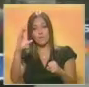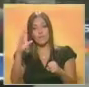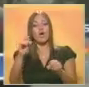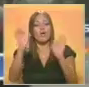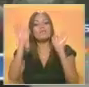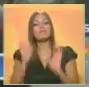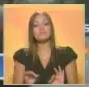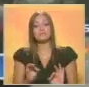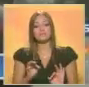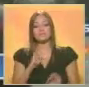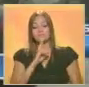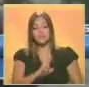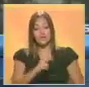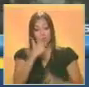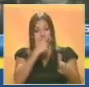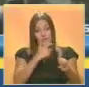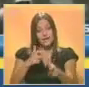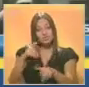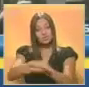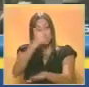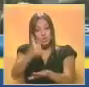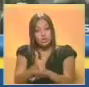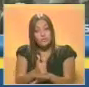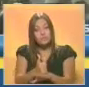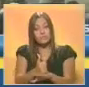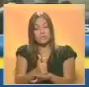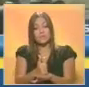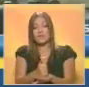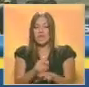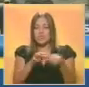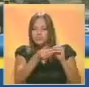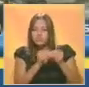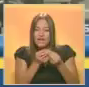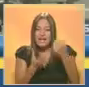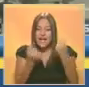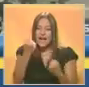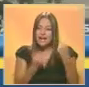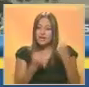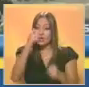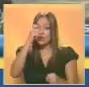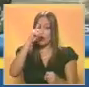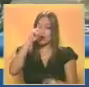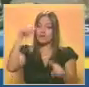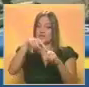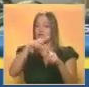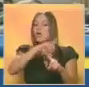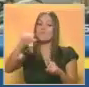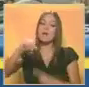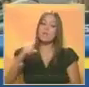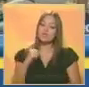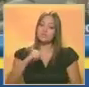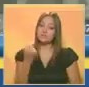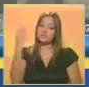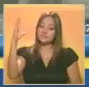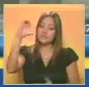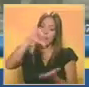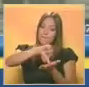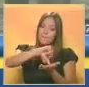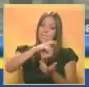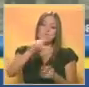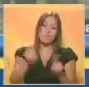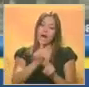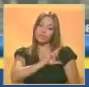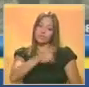oficial las fark sería responsable de acondicionar el carro que tenía como destino la sede policial en la capital sin embargo las